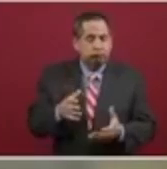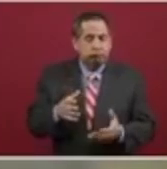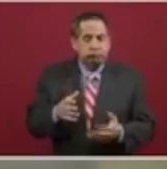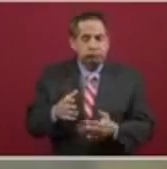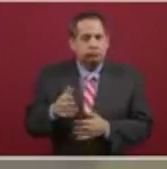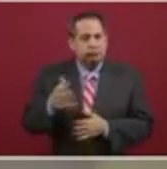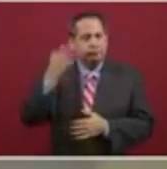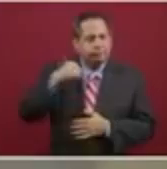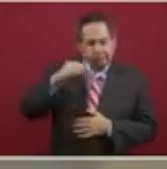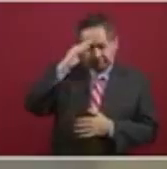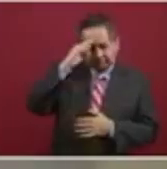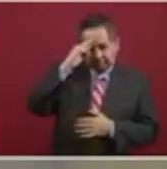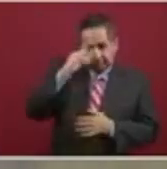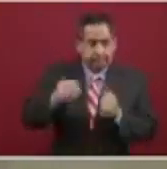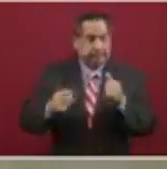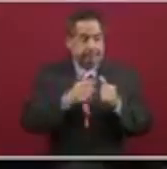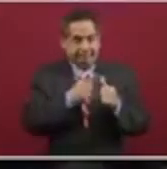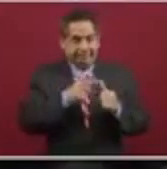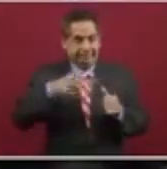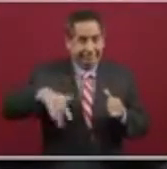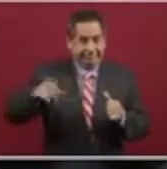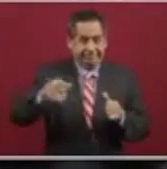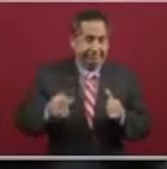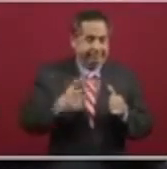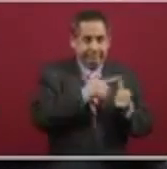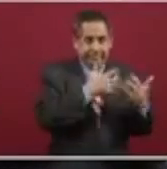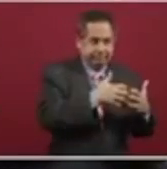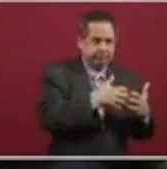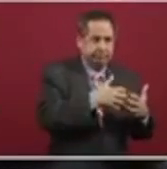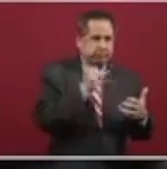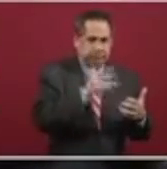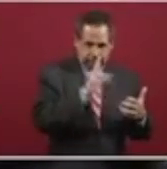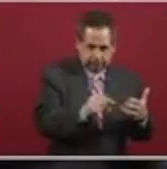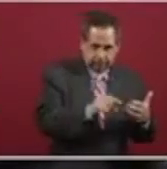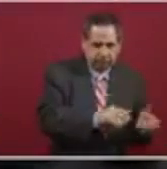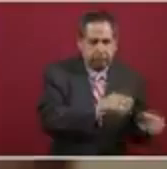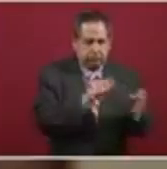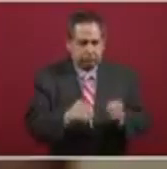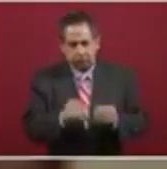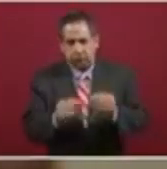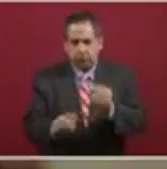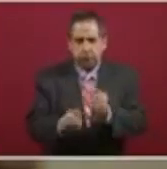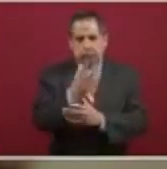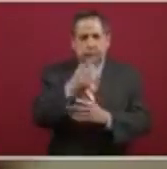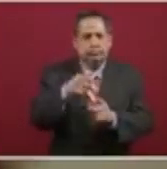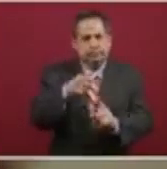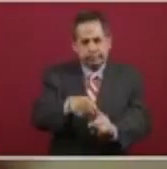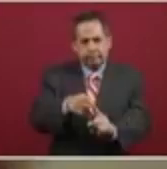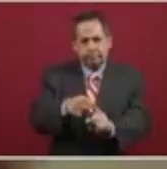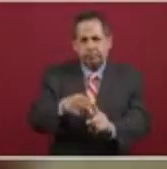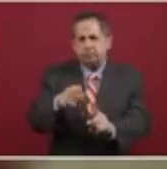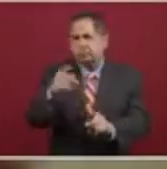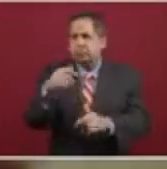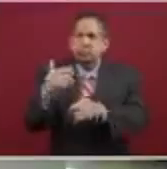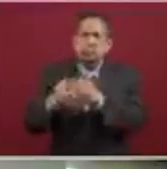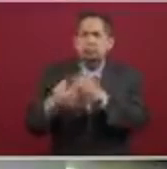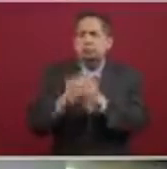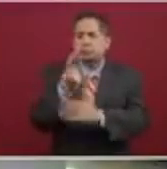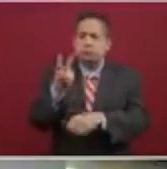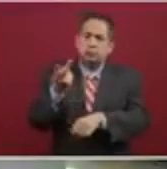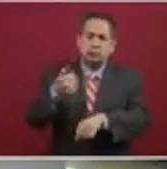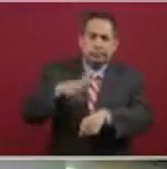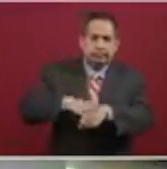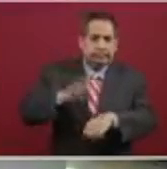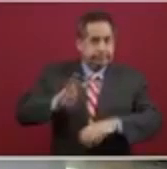tenía contemplada la primera refinería que usted había planteado, y se van a construir dos refinerías en su administración. Quisiéramos saber su opinión de esto y